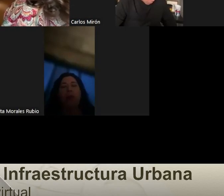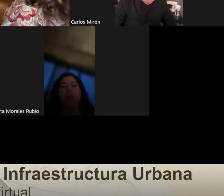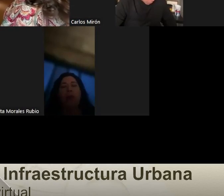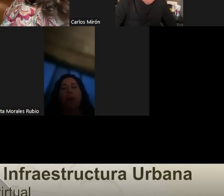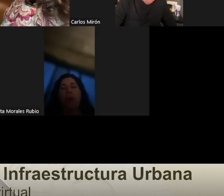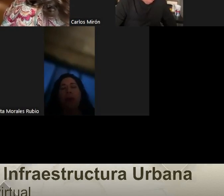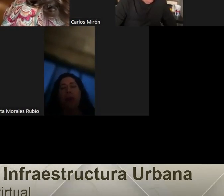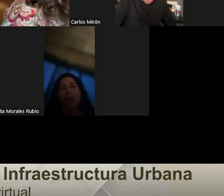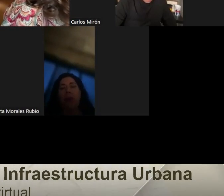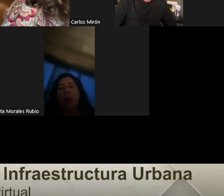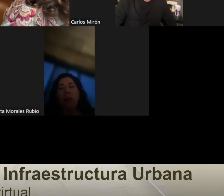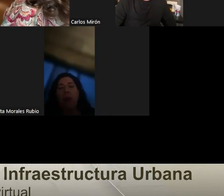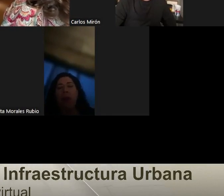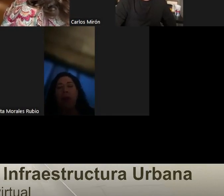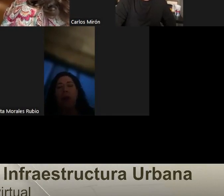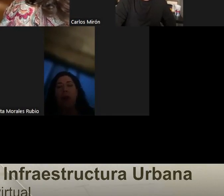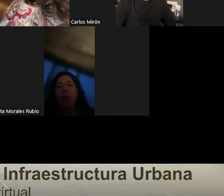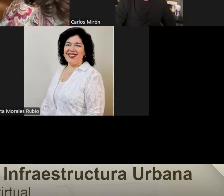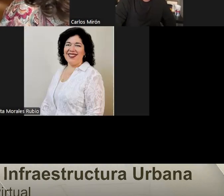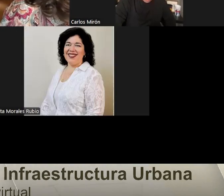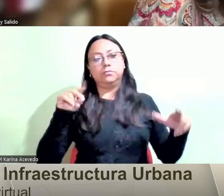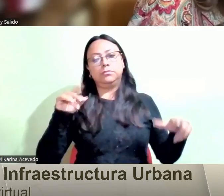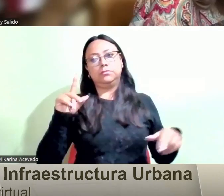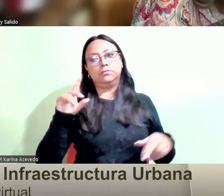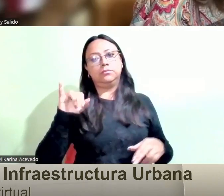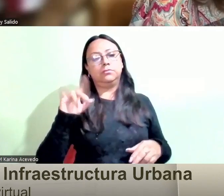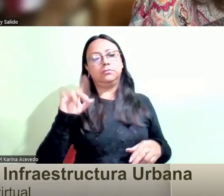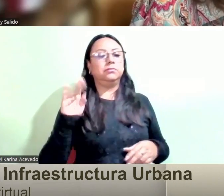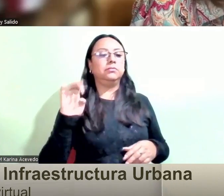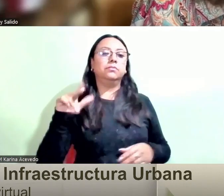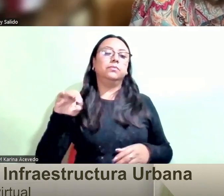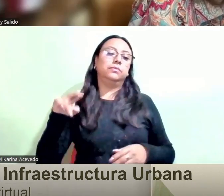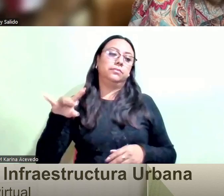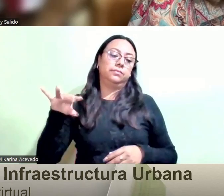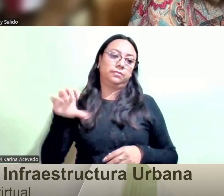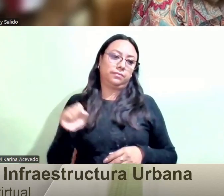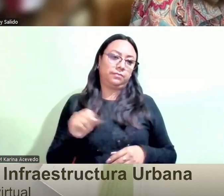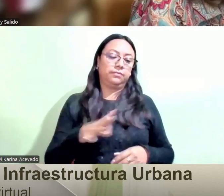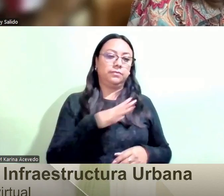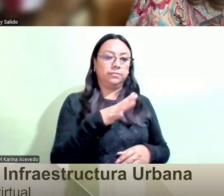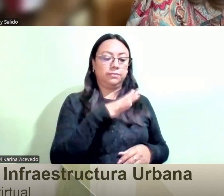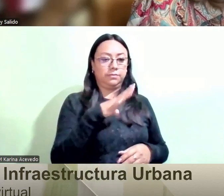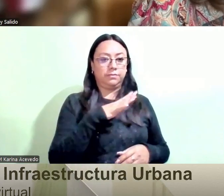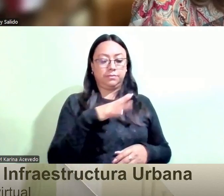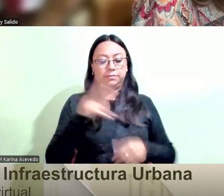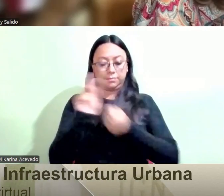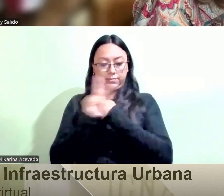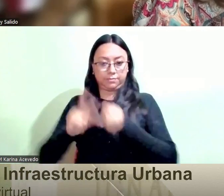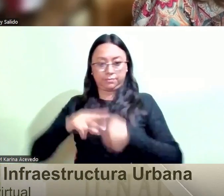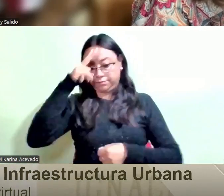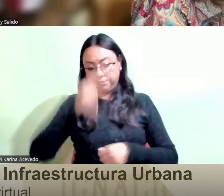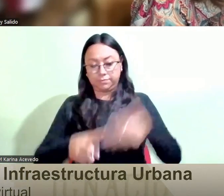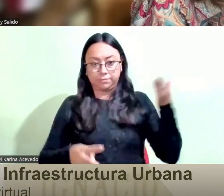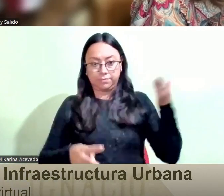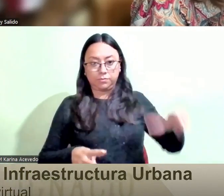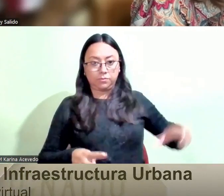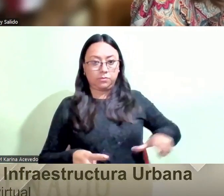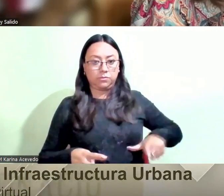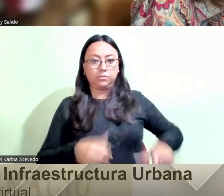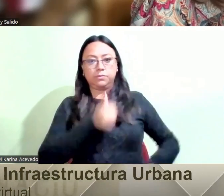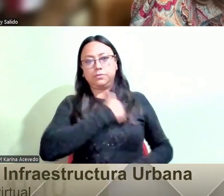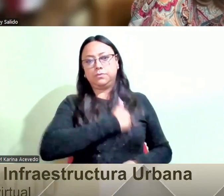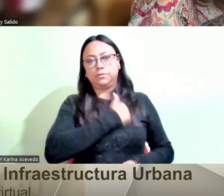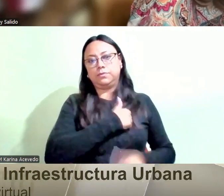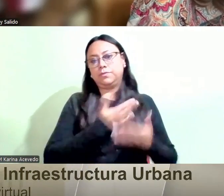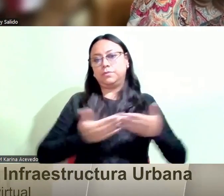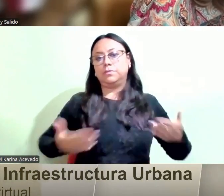fortalecerá las relaciones diplomáticas que han perdurado entre nuestro país y el gobierno de Canadá. Por último, es importante señalar que durante el proceso de